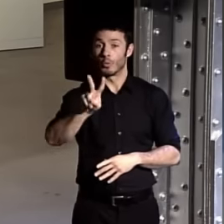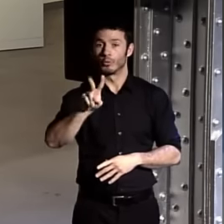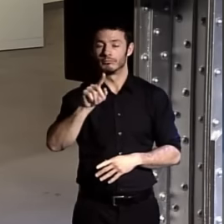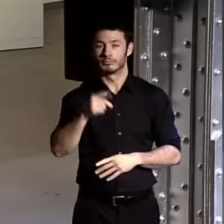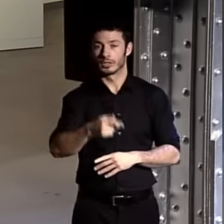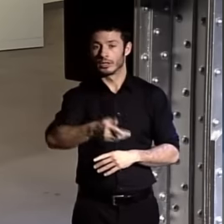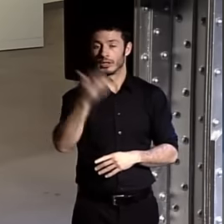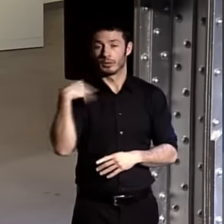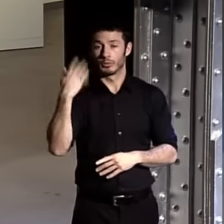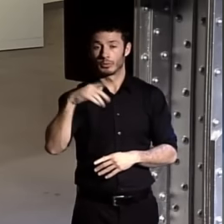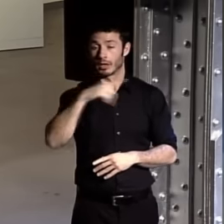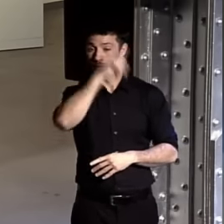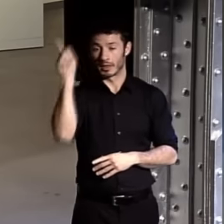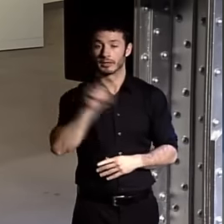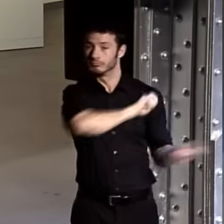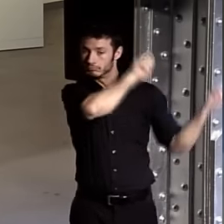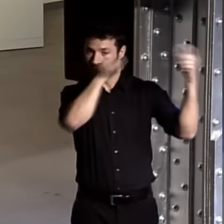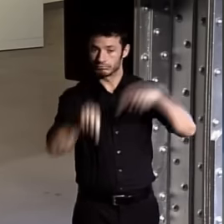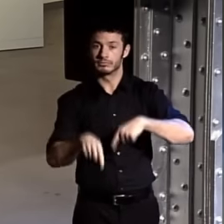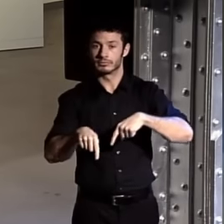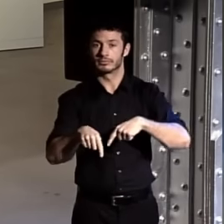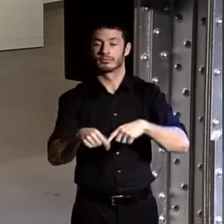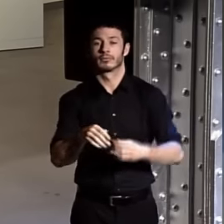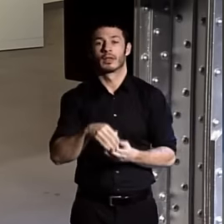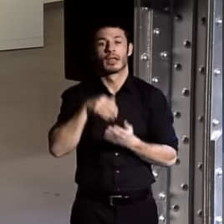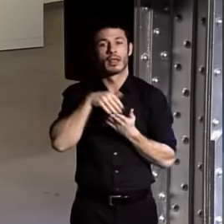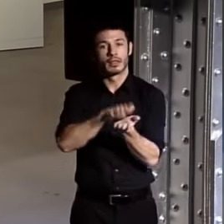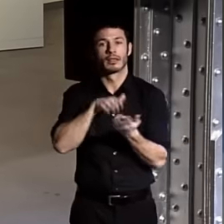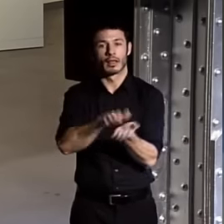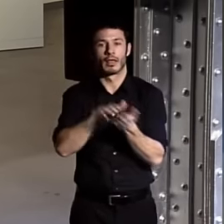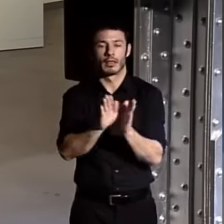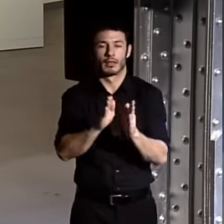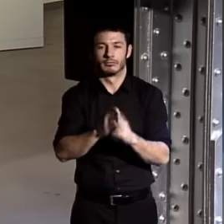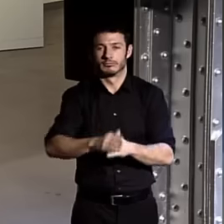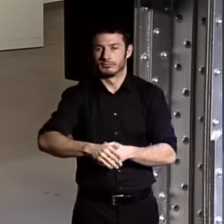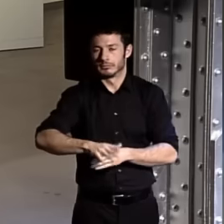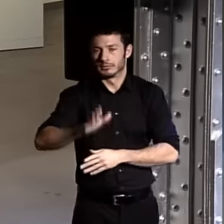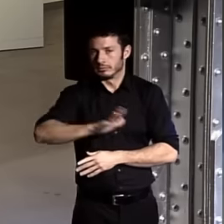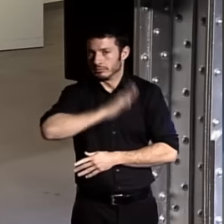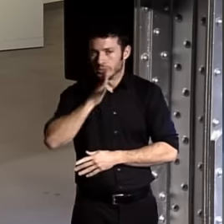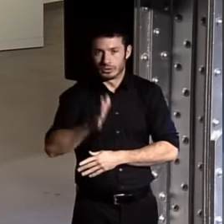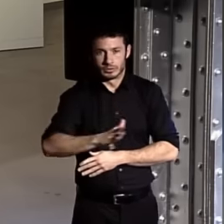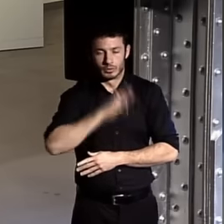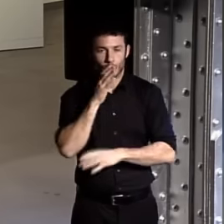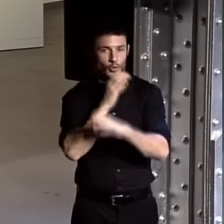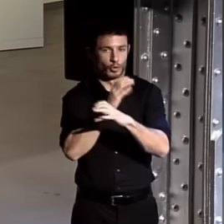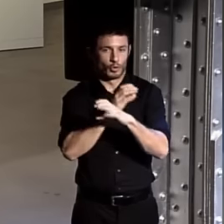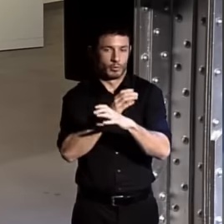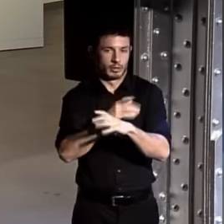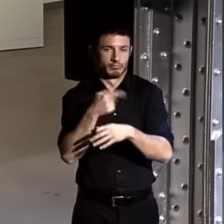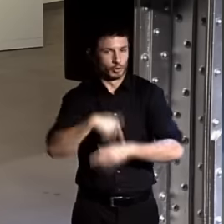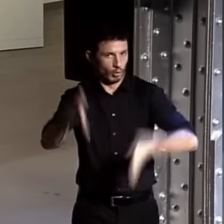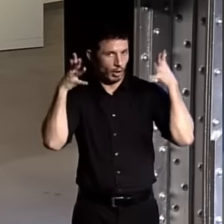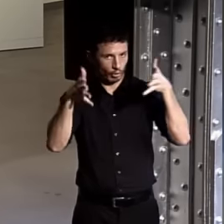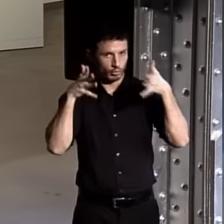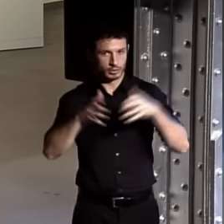a Madrid al museo reina Sofía y que fue editada por asti Berry una edición estupenda además y un cómic maravilloso de budan que recomiendo a todo el mundo